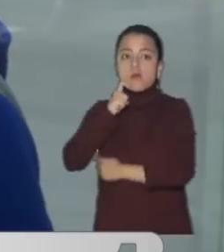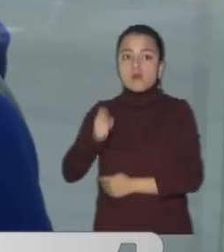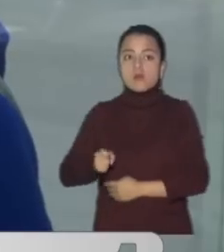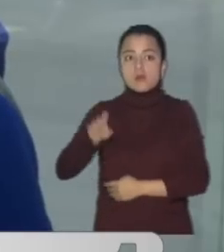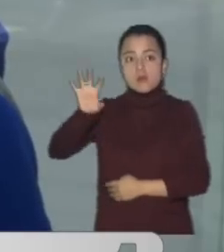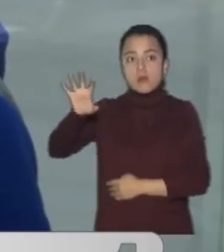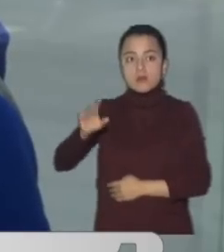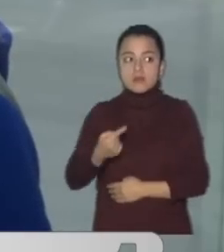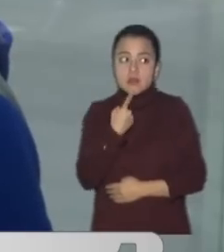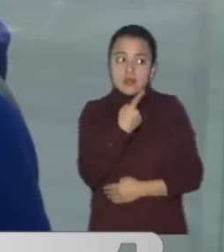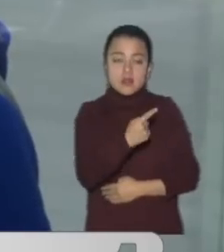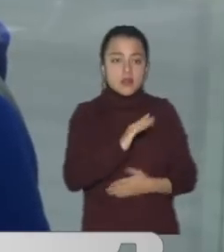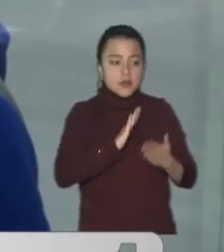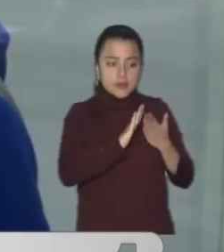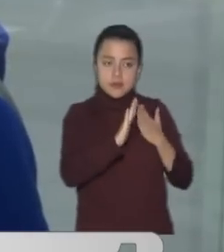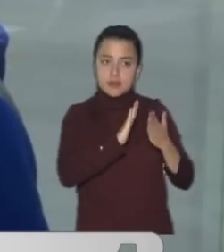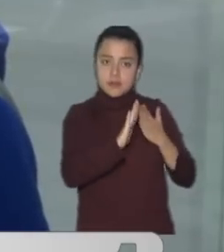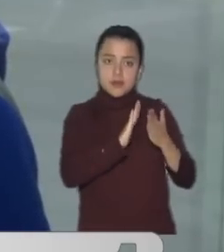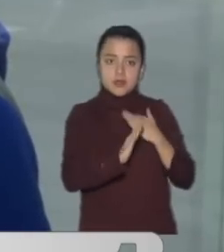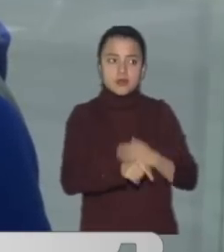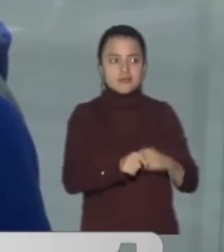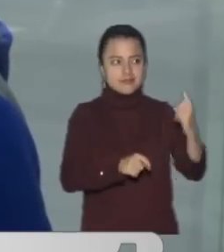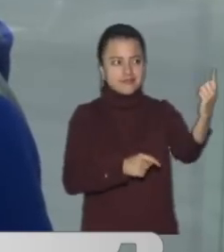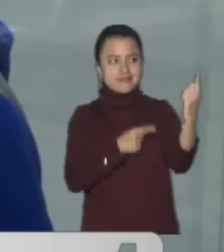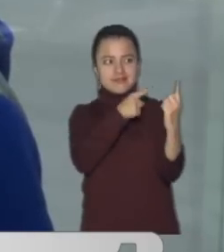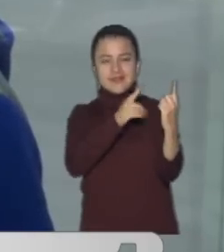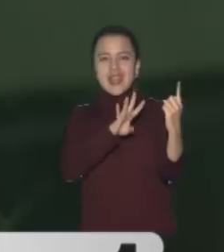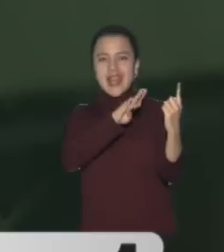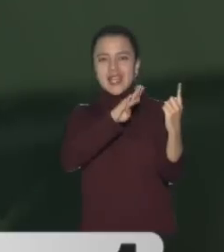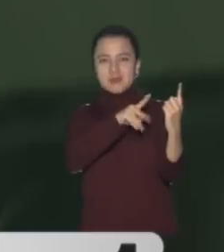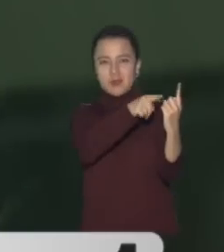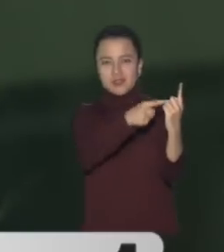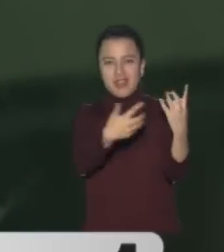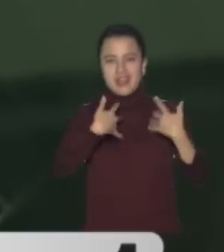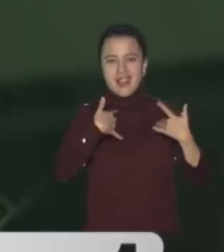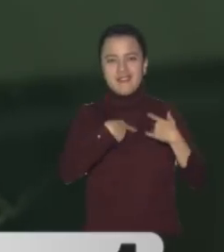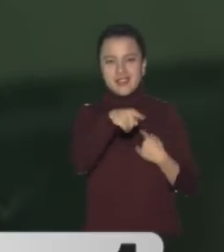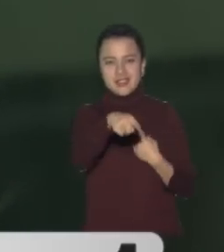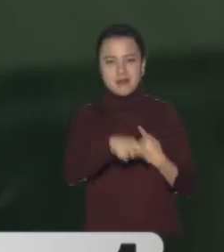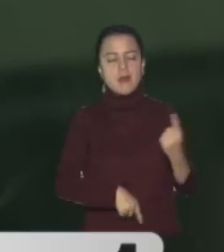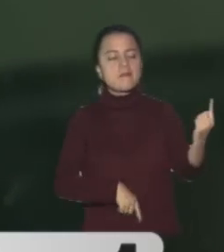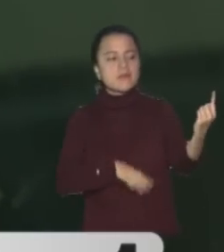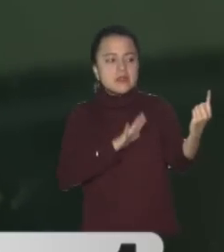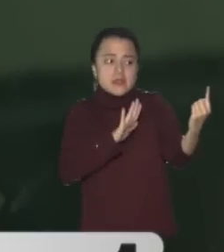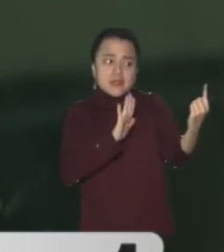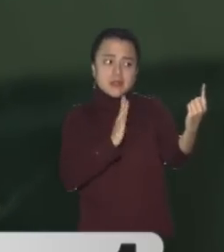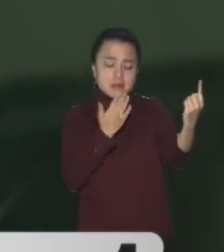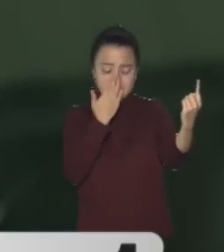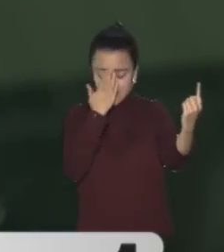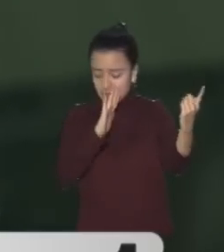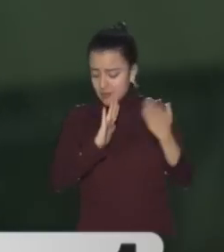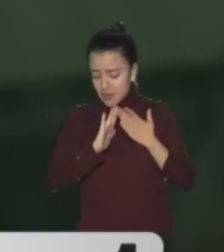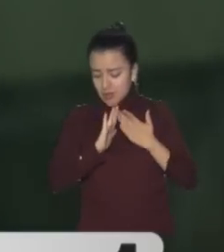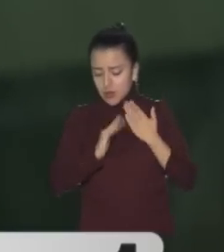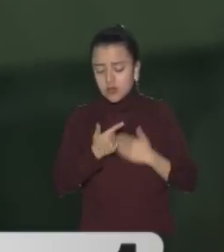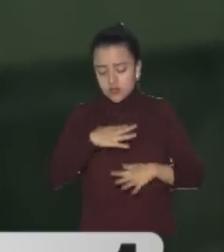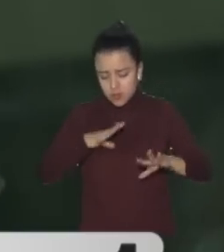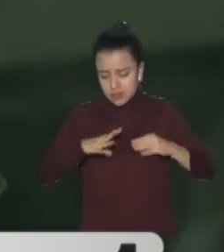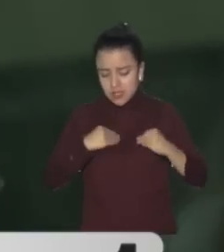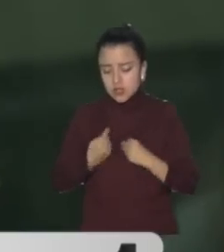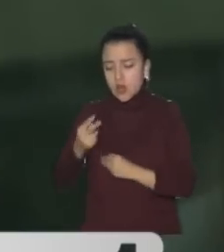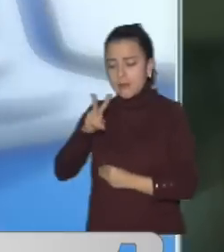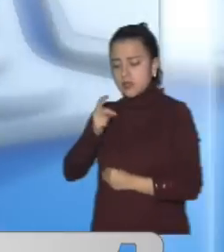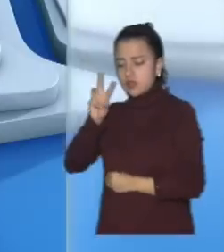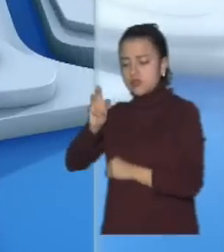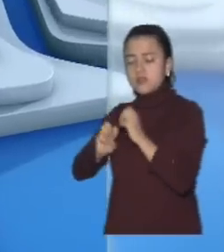soldado pidió perdón a la esposa del hombre de 62 años, al que admitió haber matado en el noroeste de Ucrania el pasado 28 de febrero.